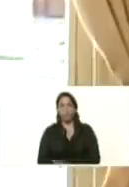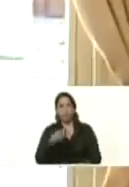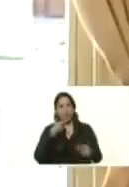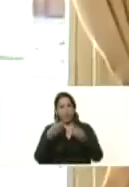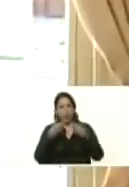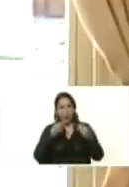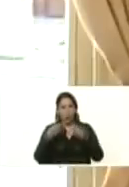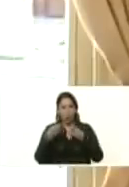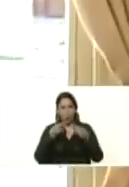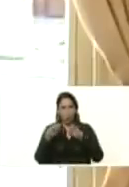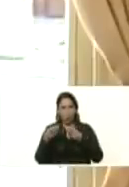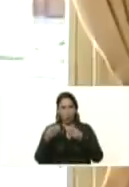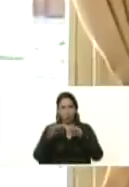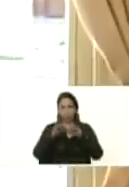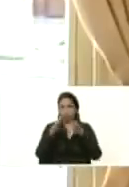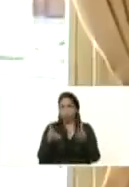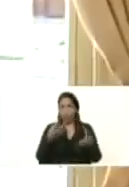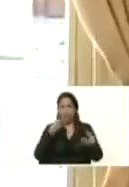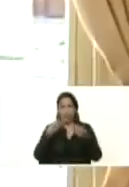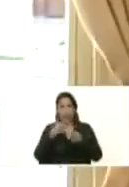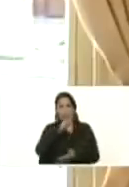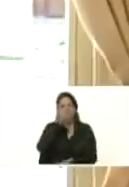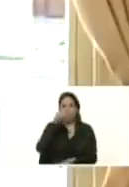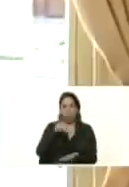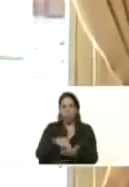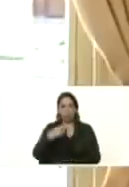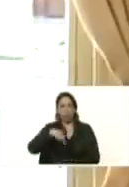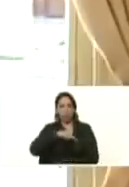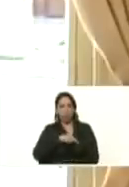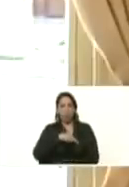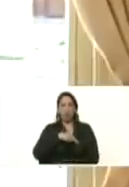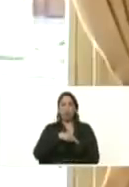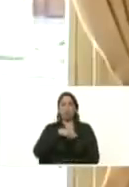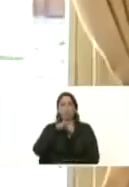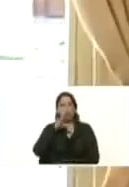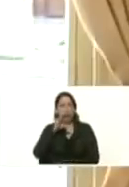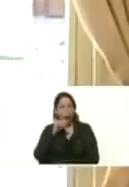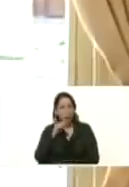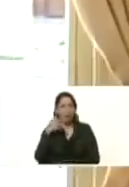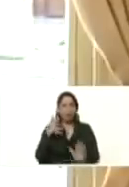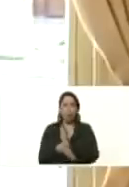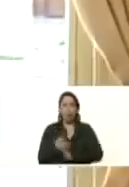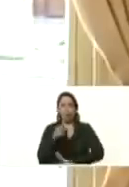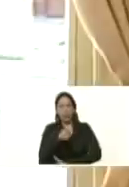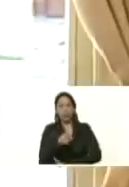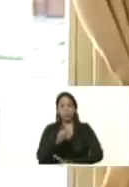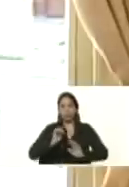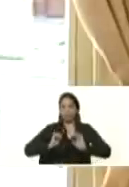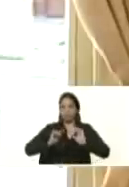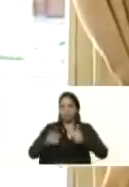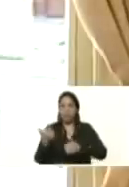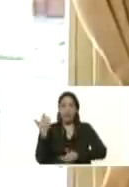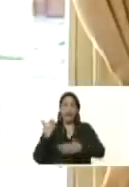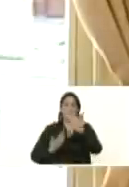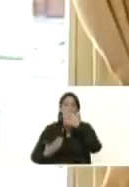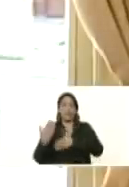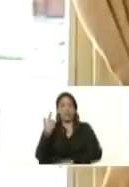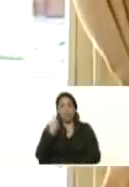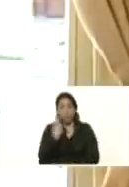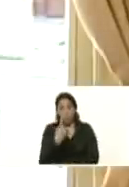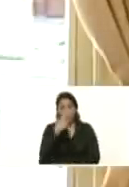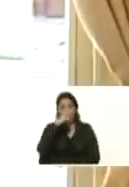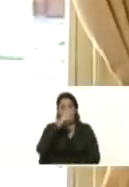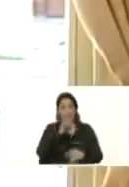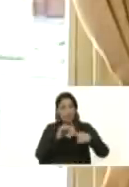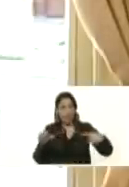de la mesa de diálogo nacional ya vamos a hablar de eso también bueno arrancamos hace una semana en